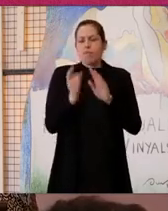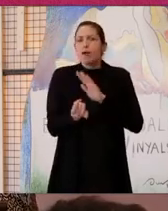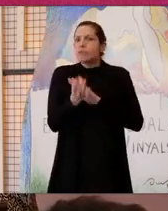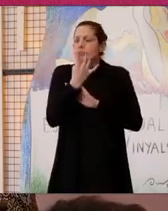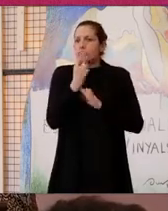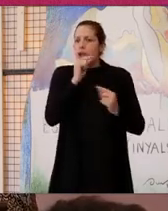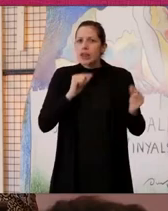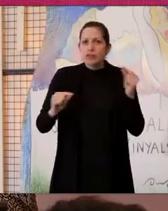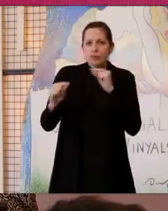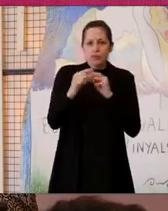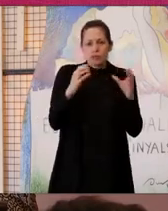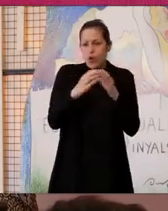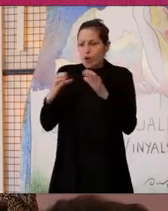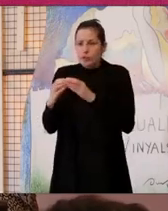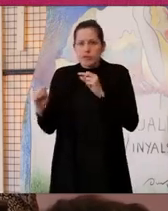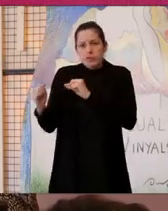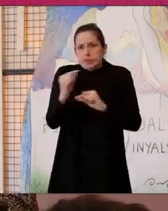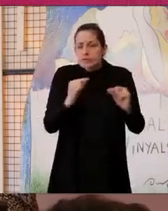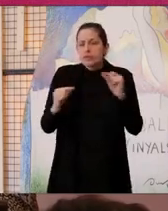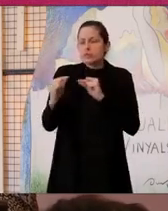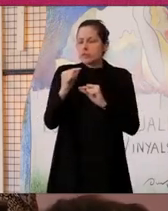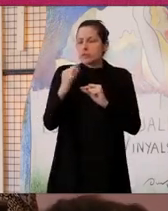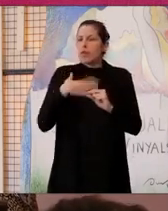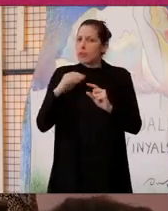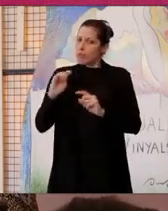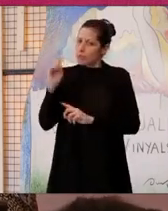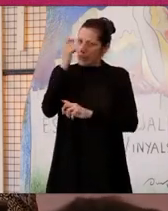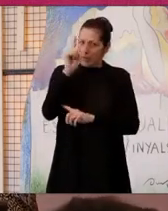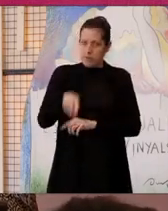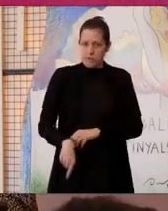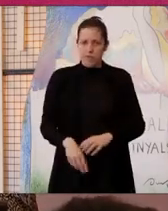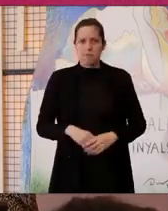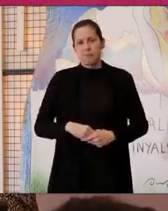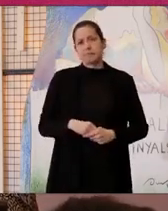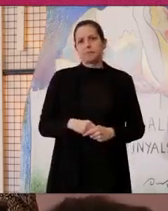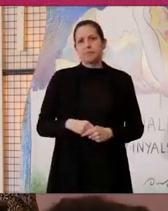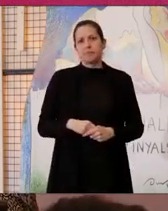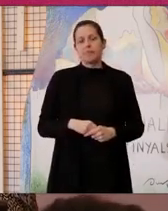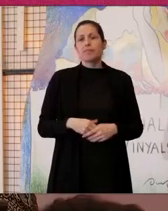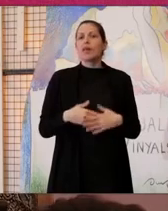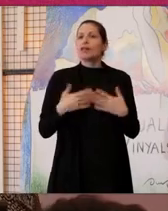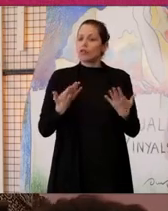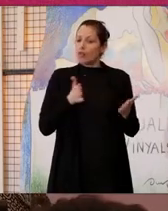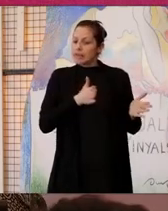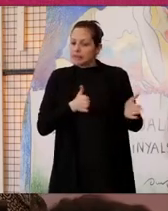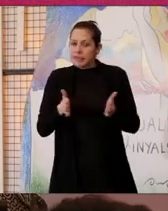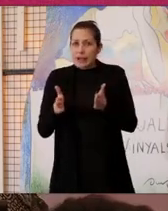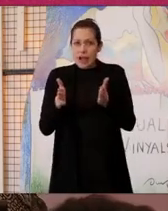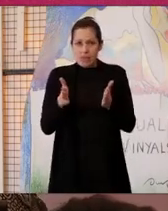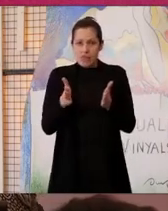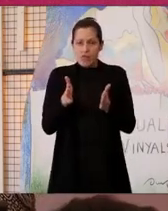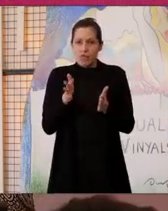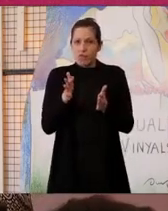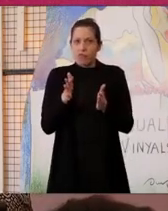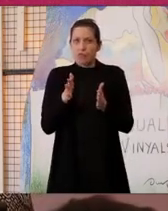entre unos grupos y otros en fin hay muchos caminos abiertos al desarrollo